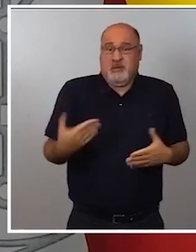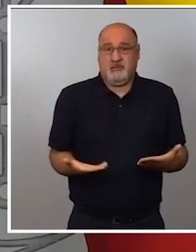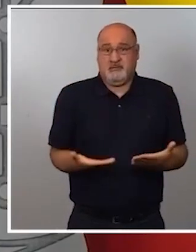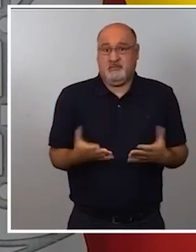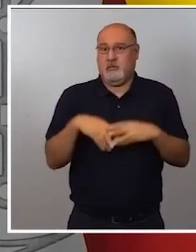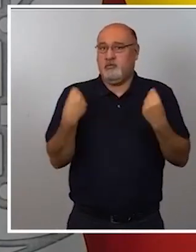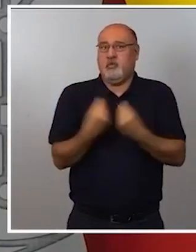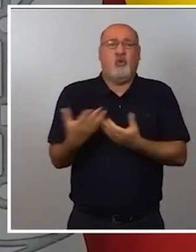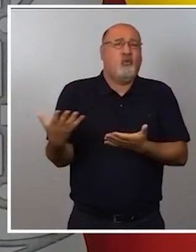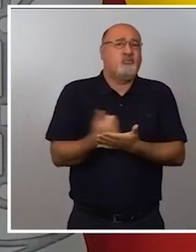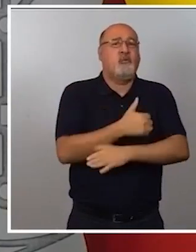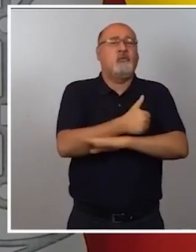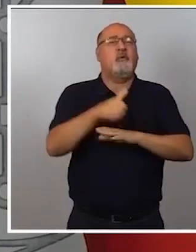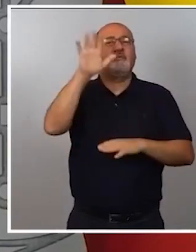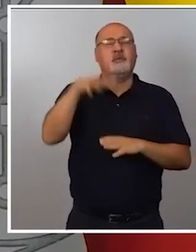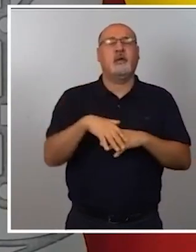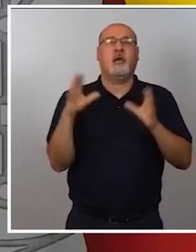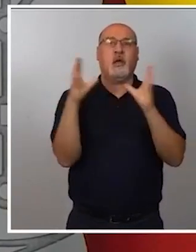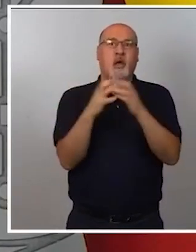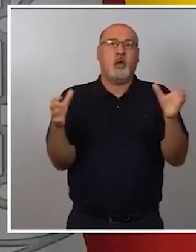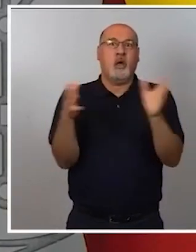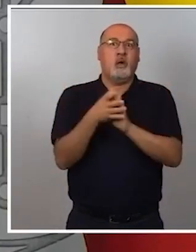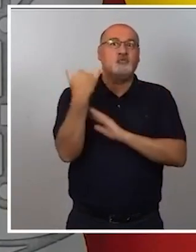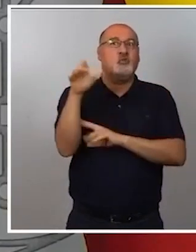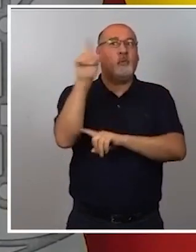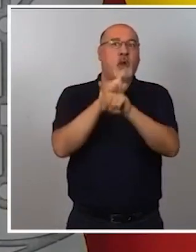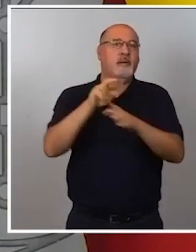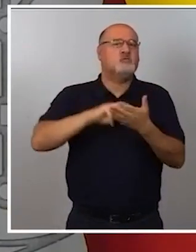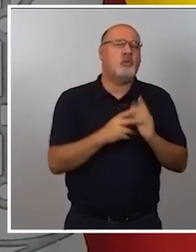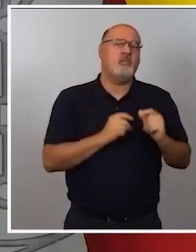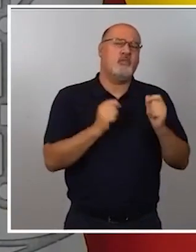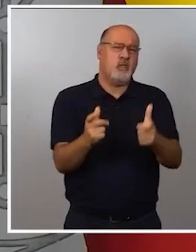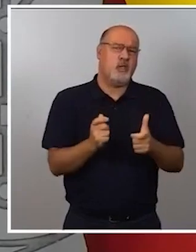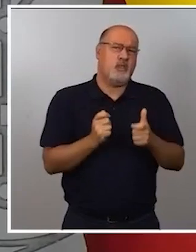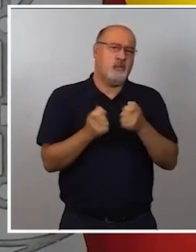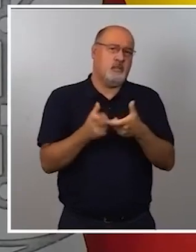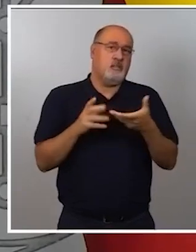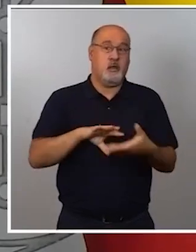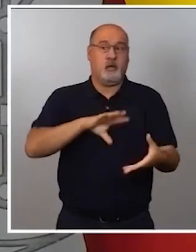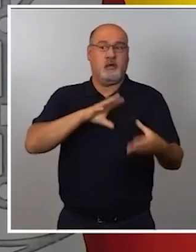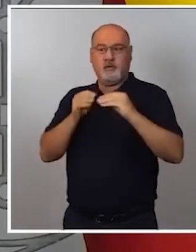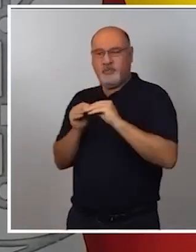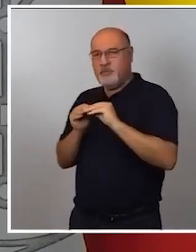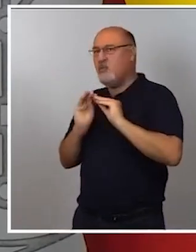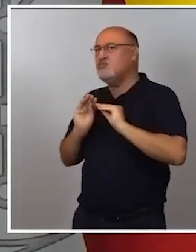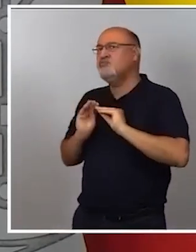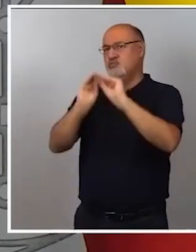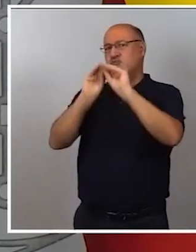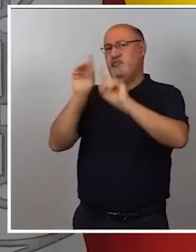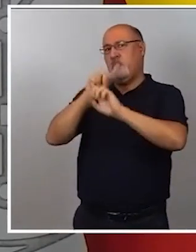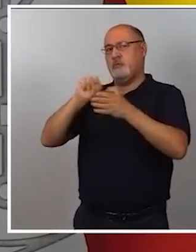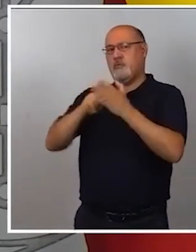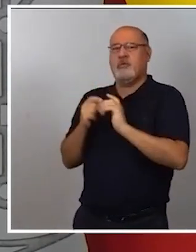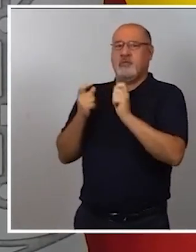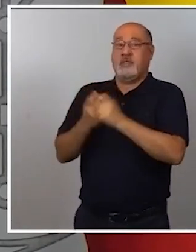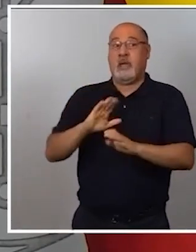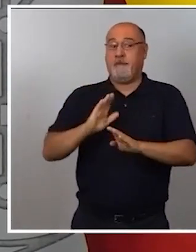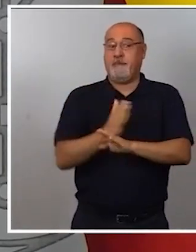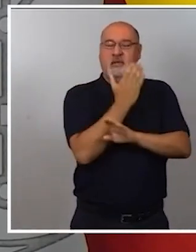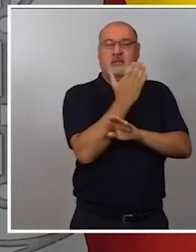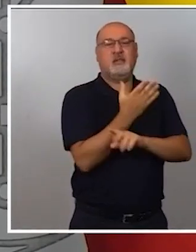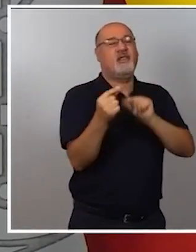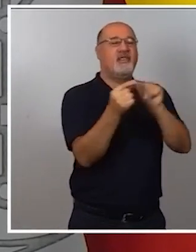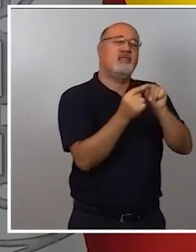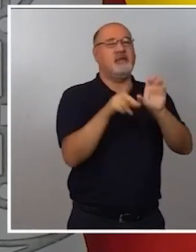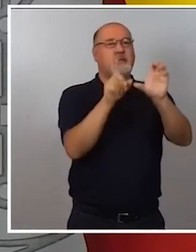en que atendamos as soluciónes aos seus problemas concretos que o debate soberanista. Creo que hai deseo en Cataluña de avanzar